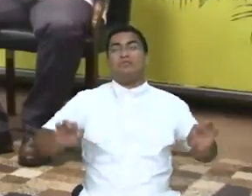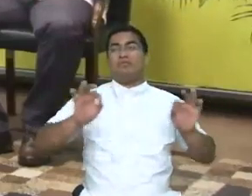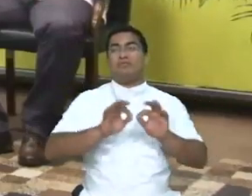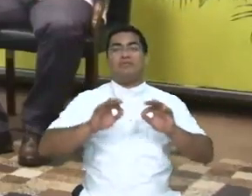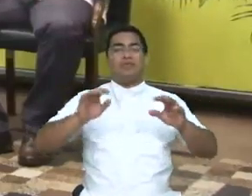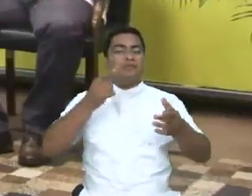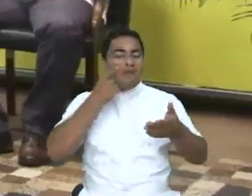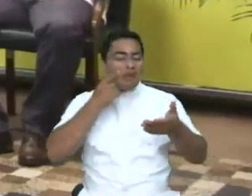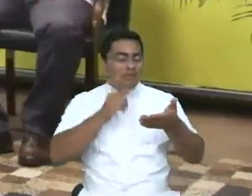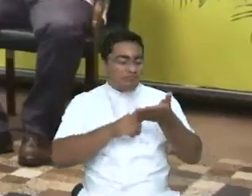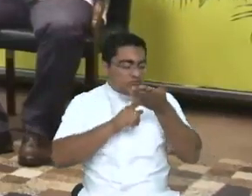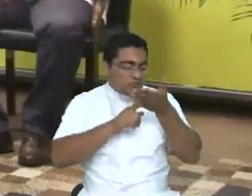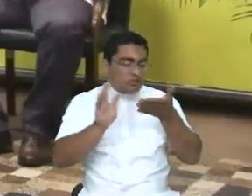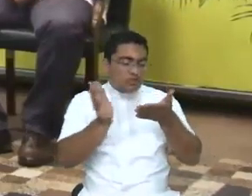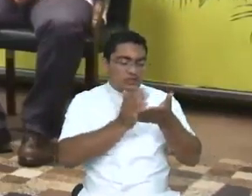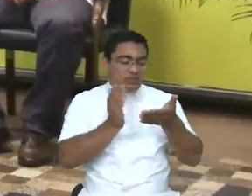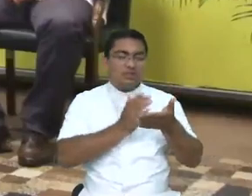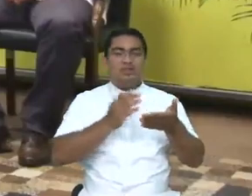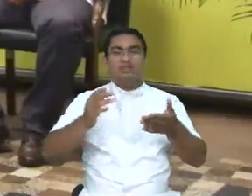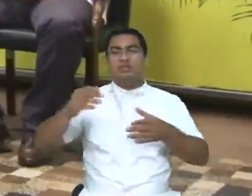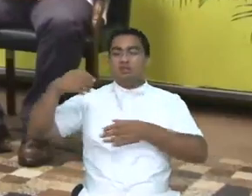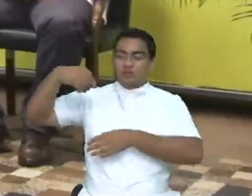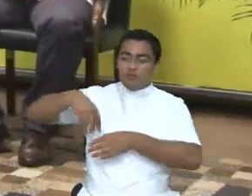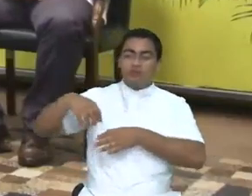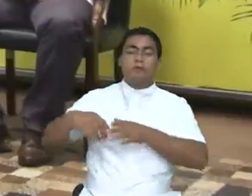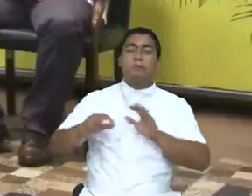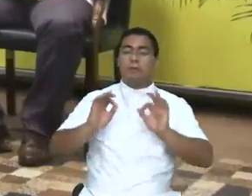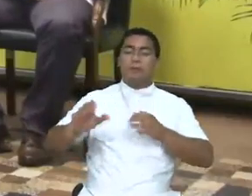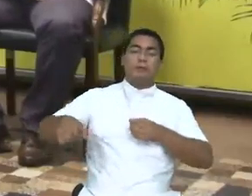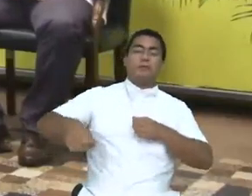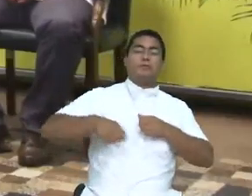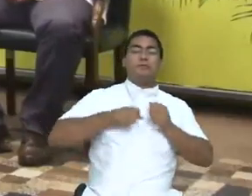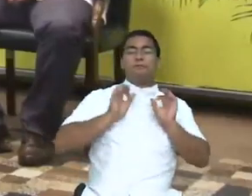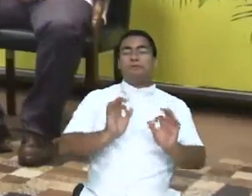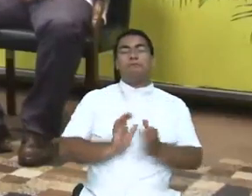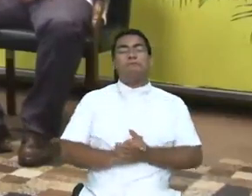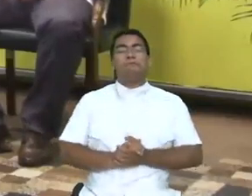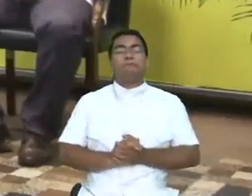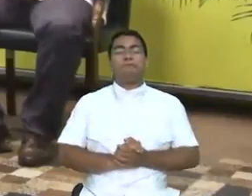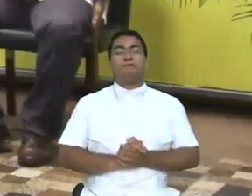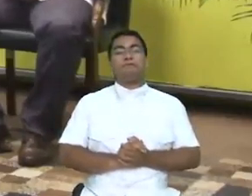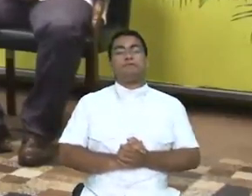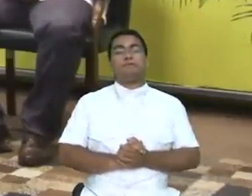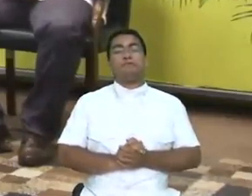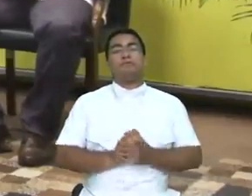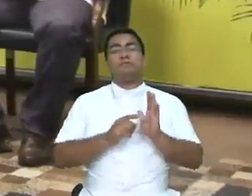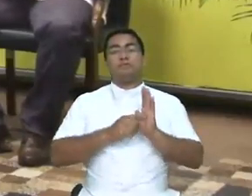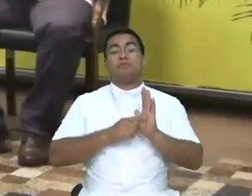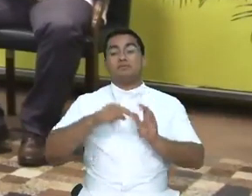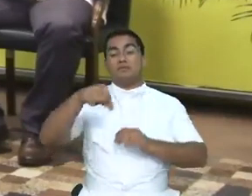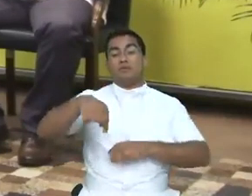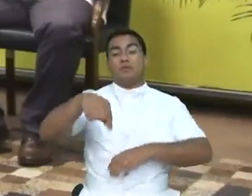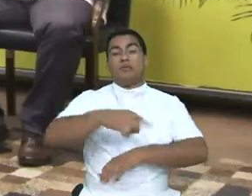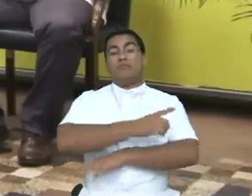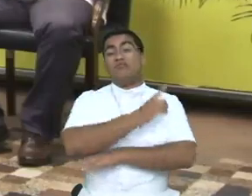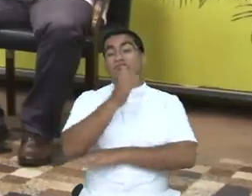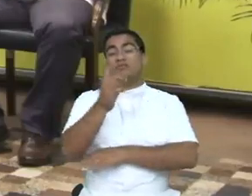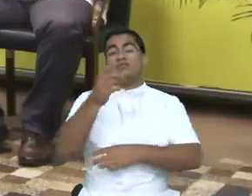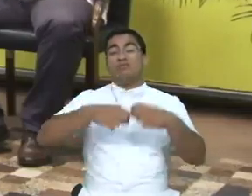o dejar los cuadernos libros, que no ocupan en la casa. Incluir los libros que van a ver ese día. Otra cosa que hoy en día es un fenómeno y ya